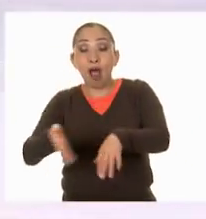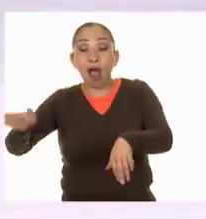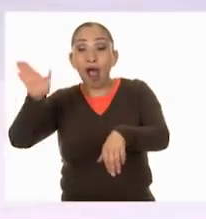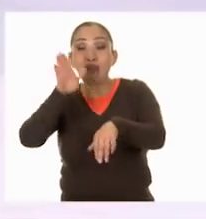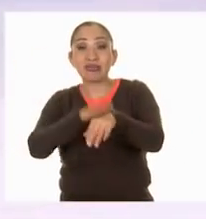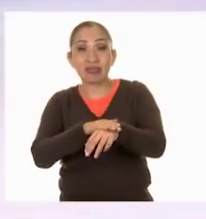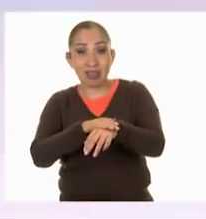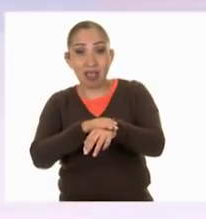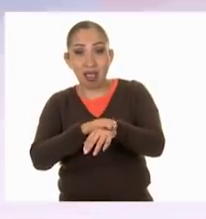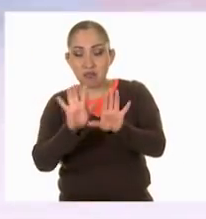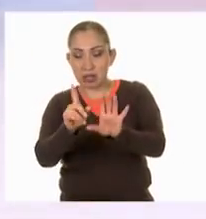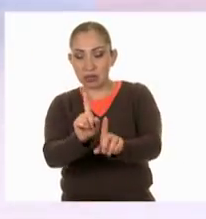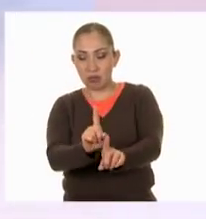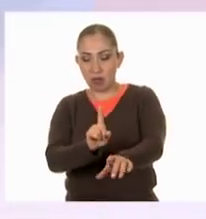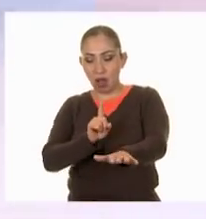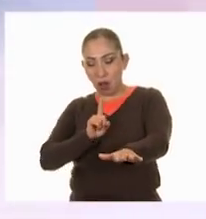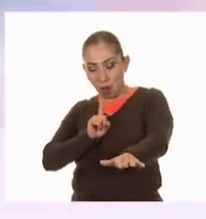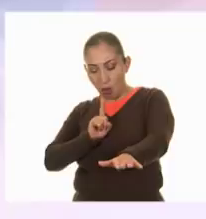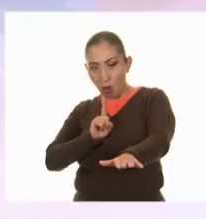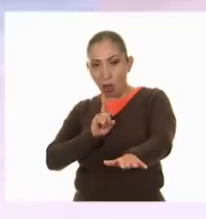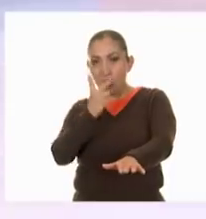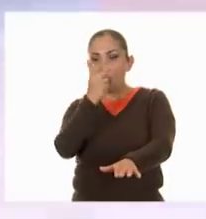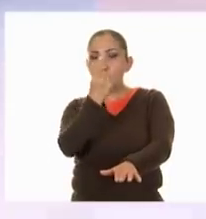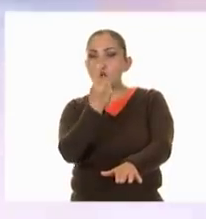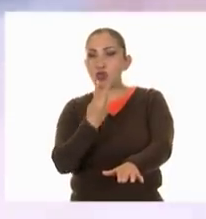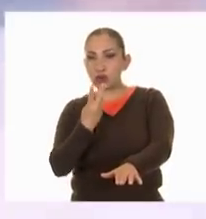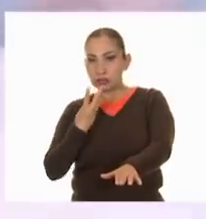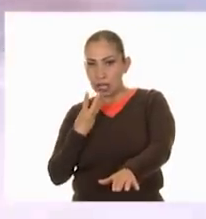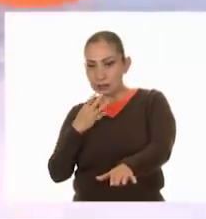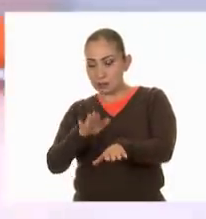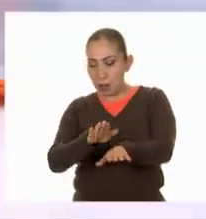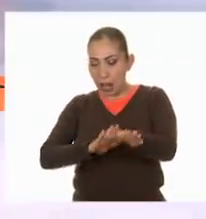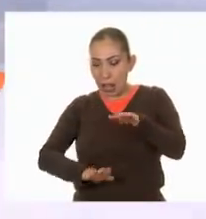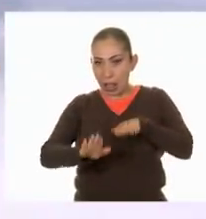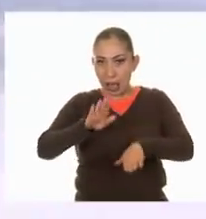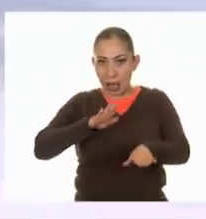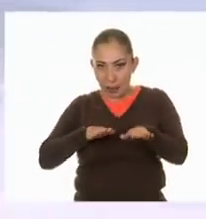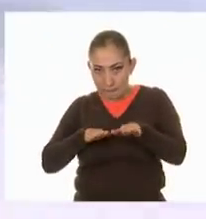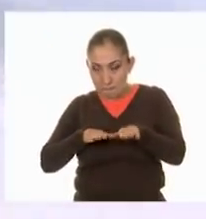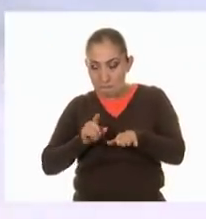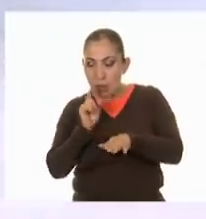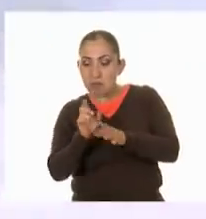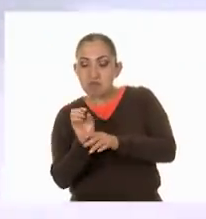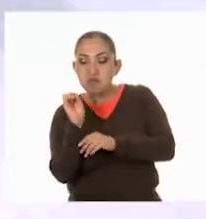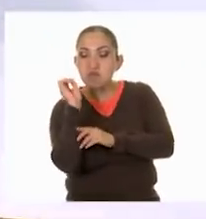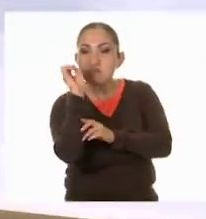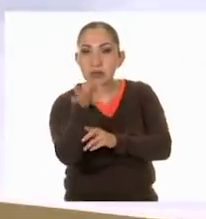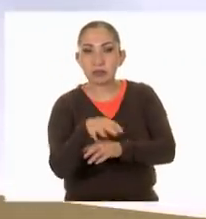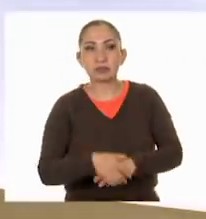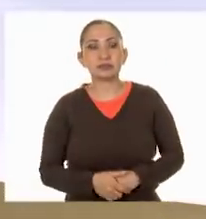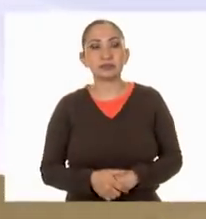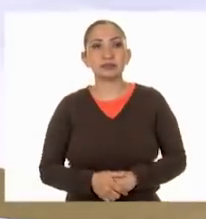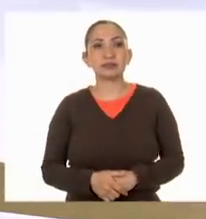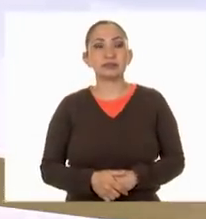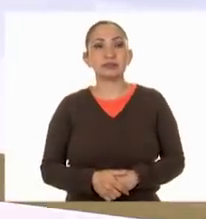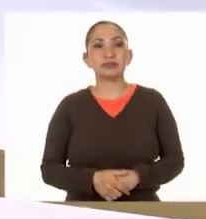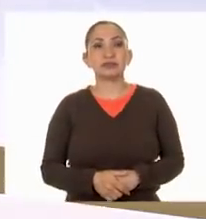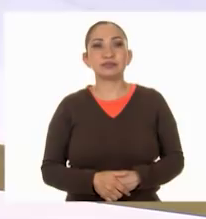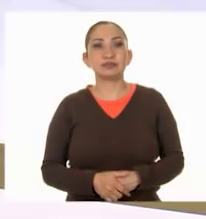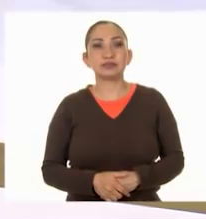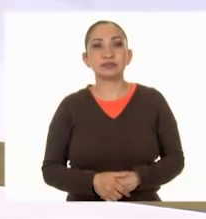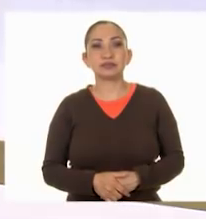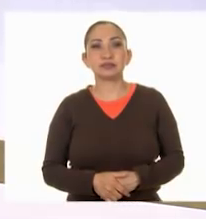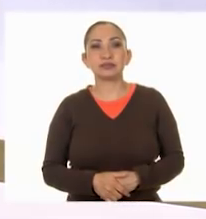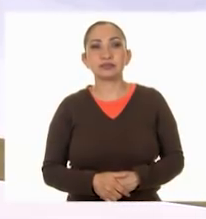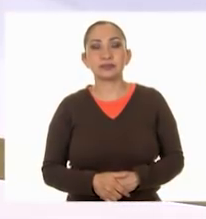te acomodas aproximadamente a 3 pasos de distancia. Aquí. Ajá. Vamos a poner esta acá. Ajá.